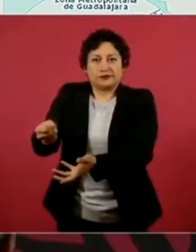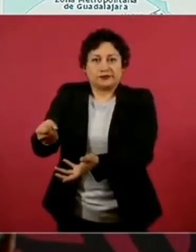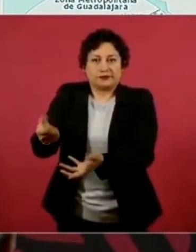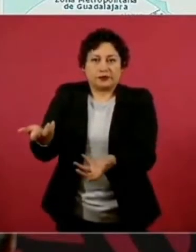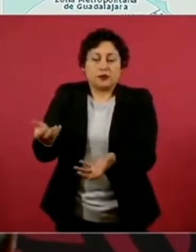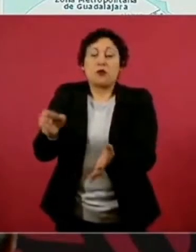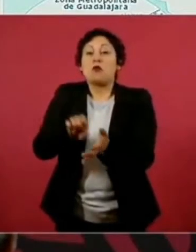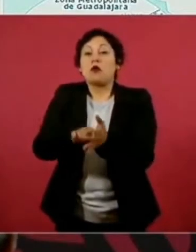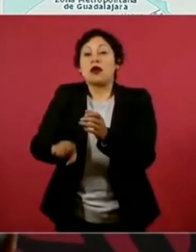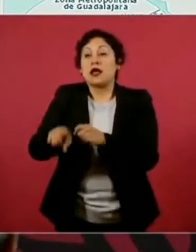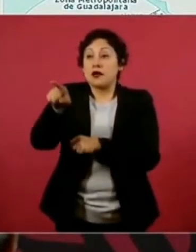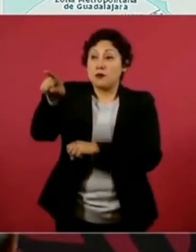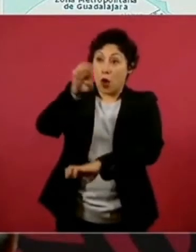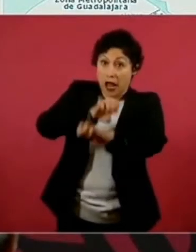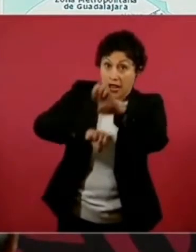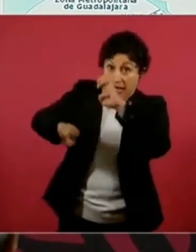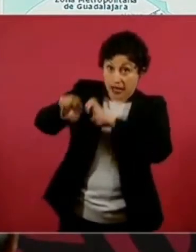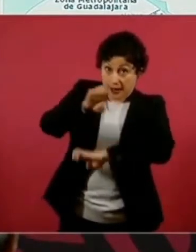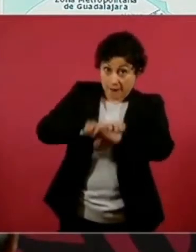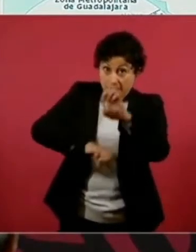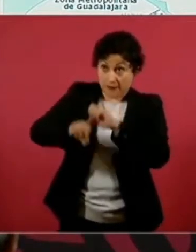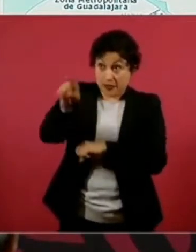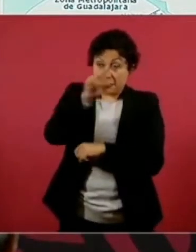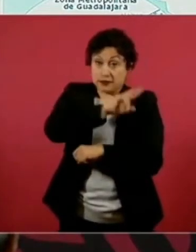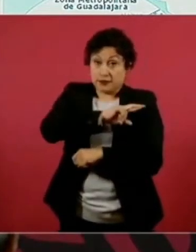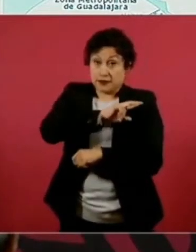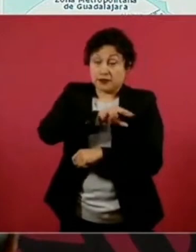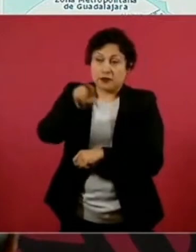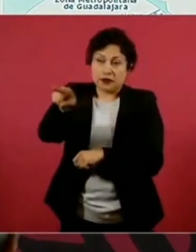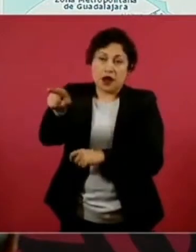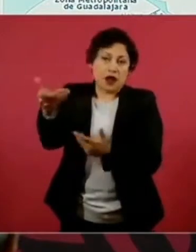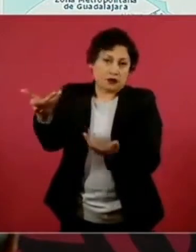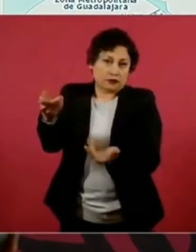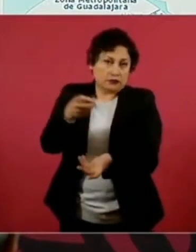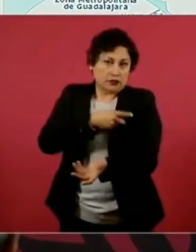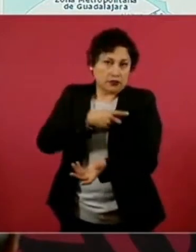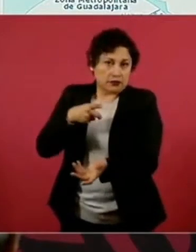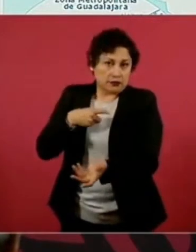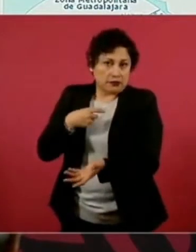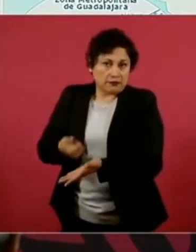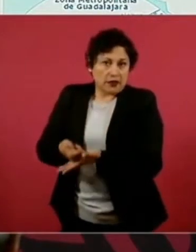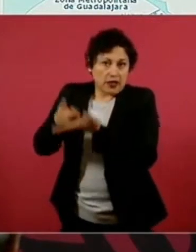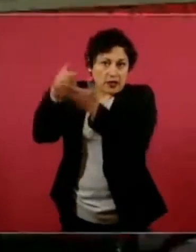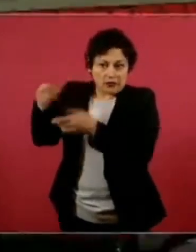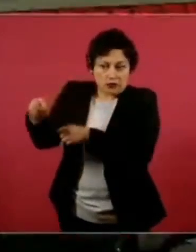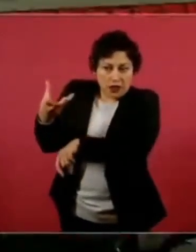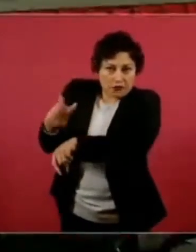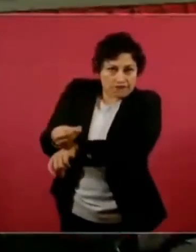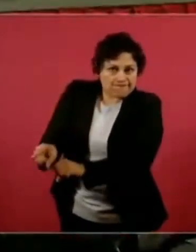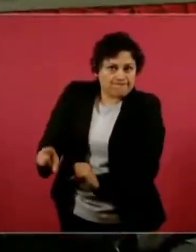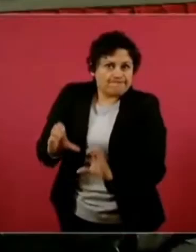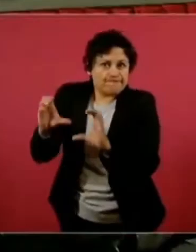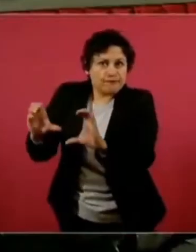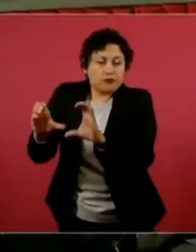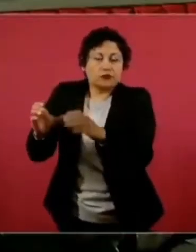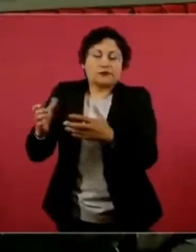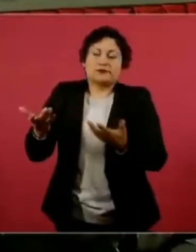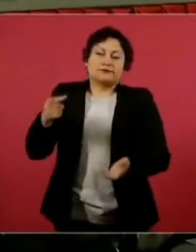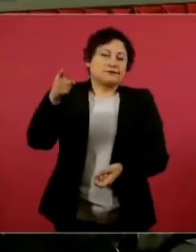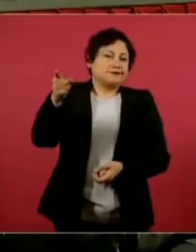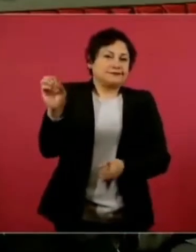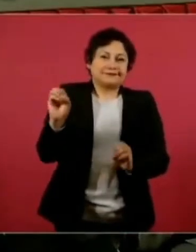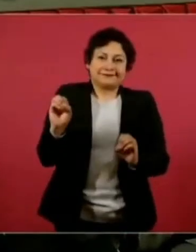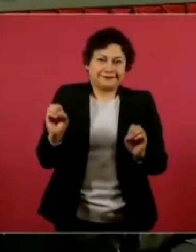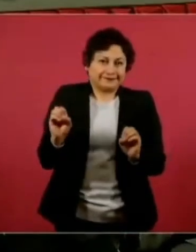particular, ¿va? De contemplar todo ese tipo de estructura que en su momento pues, no lo hacía. Entonces, pues CFE tenía que